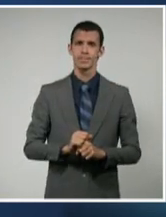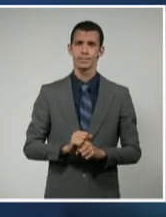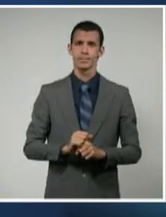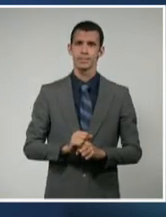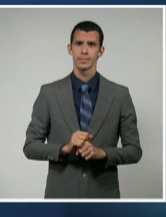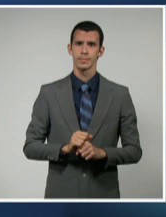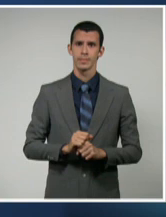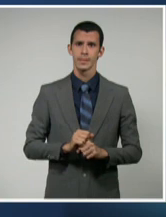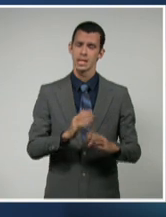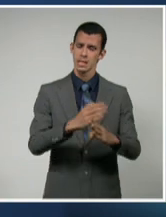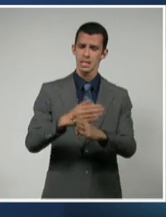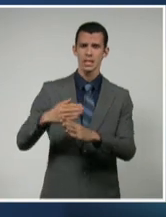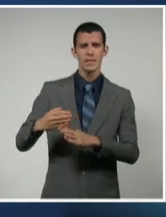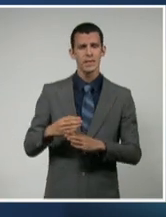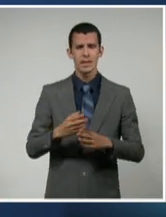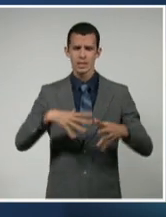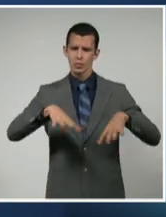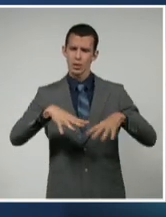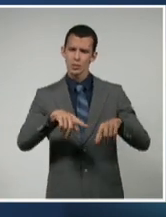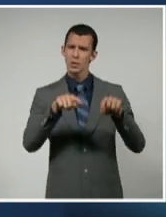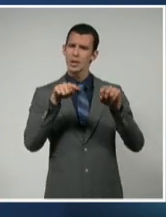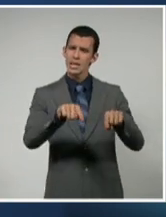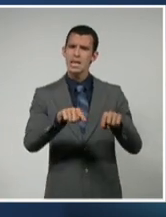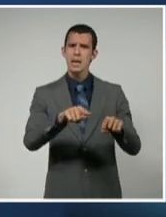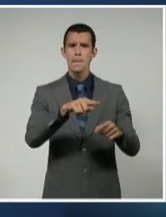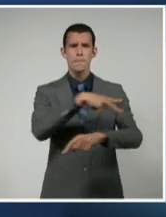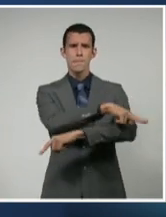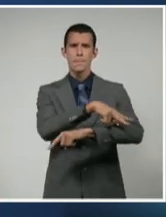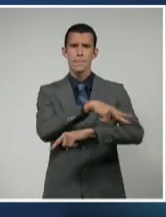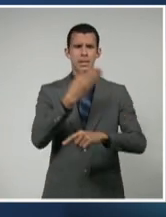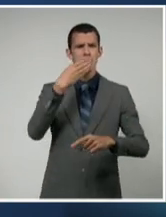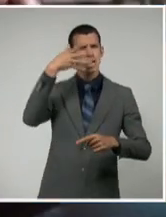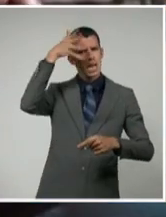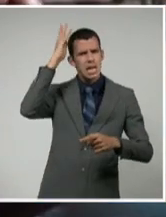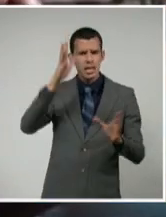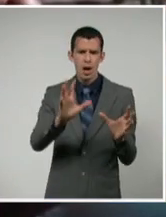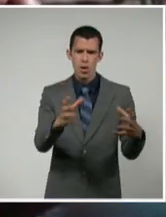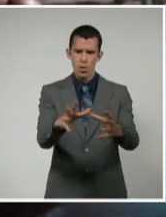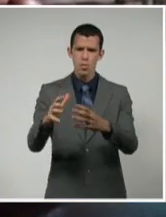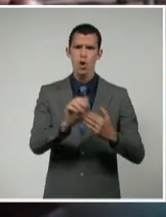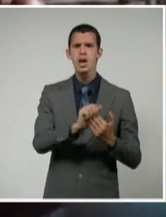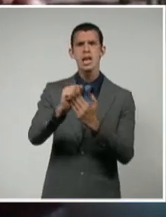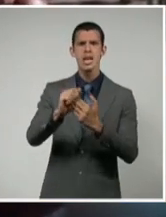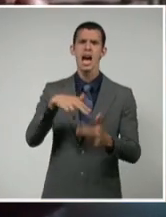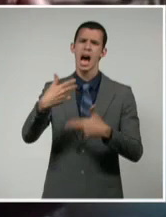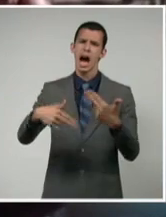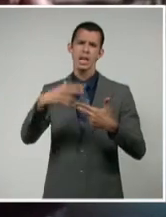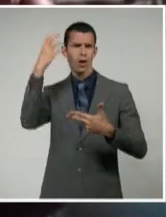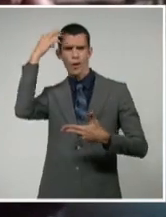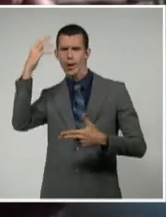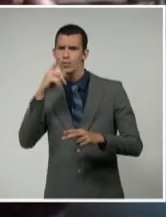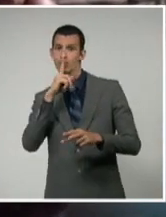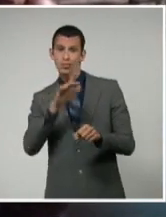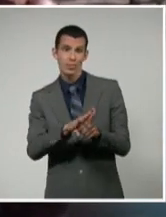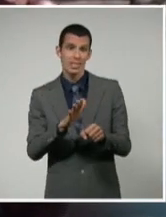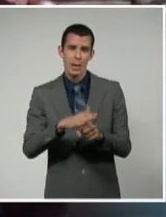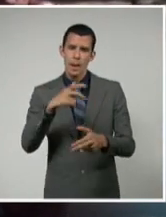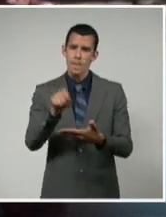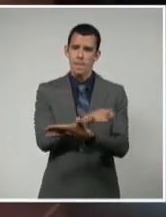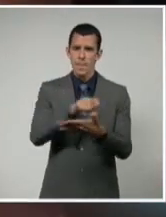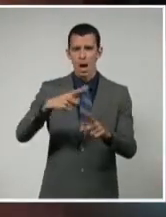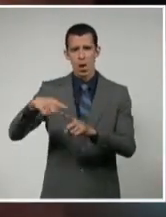y asesinatos selectivos de líderes indígenas comprometidos con la defensa de sus territorios mientras aumenta la impunidad de